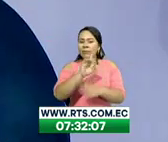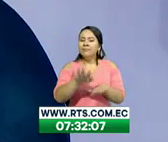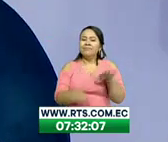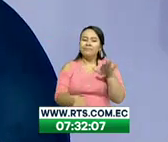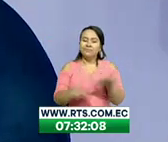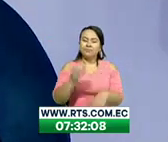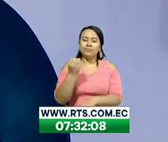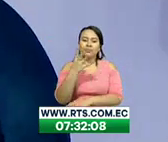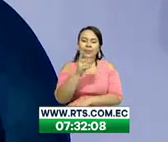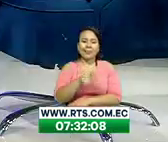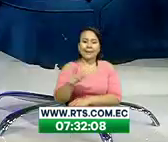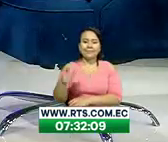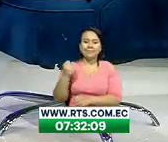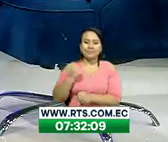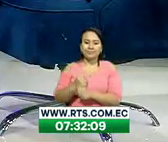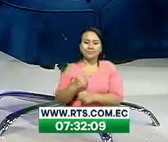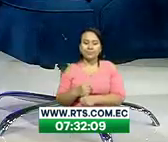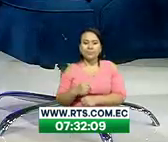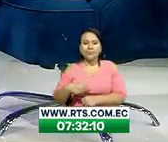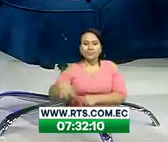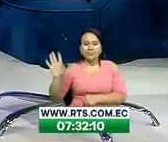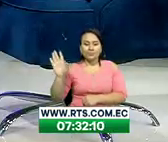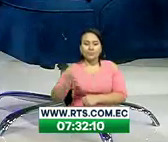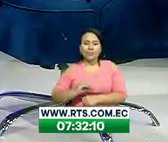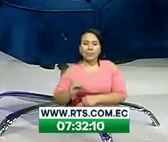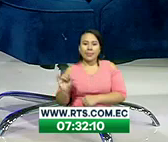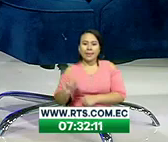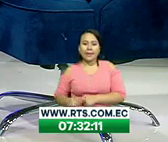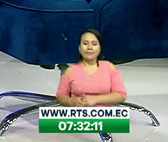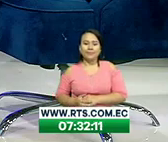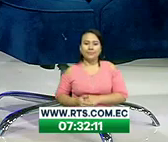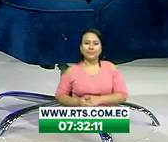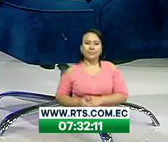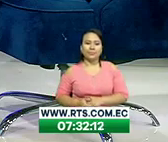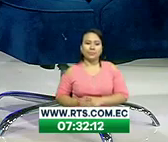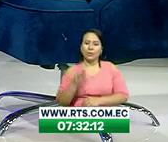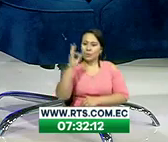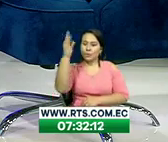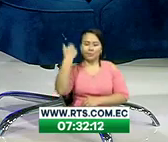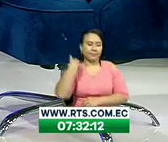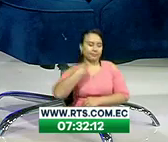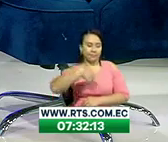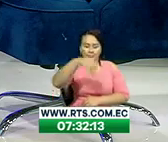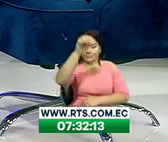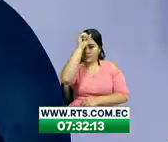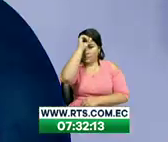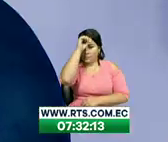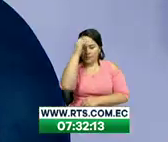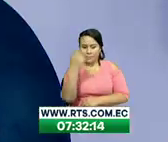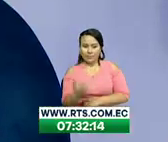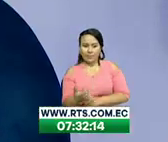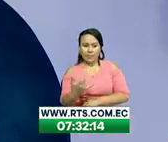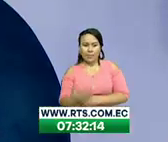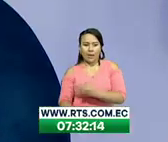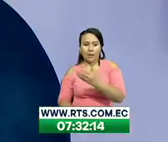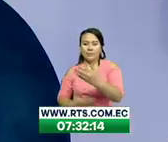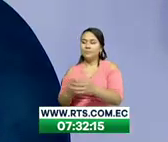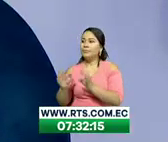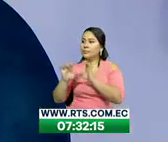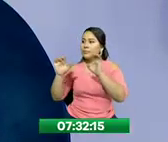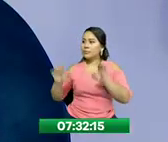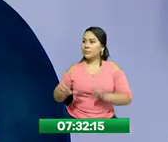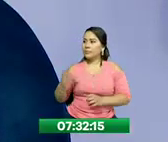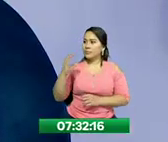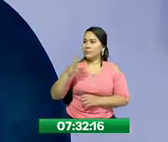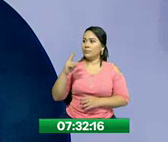cuántos trabajadores serían los que saldrían y se quedarían sin su trabajo? Hacia futuro no. Lo que sí, CNT es una empresa que ha venido